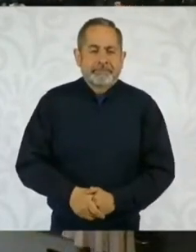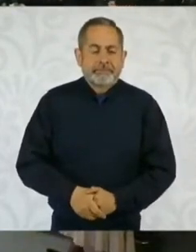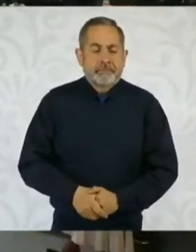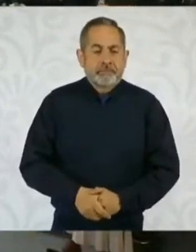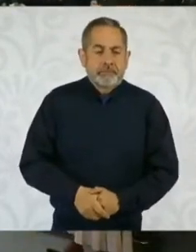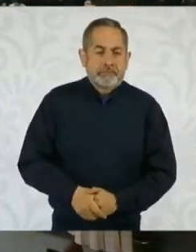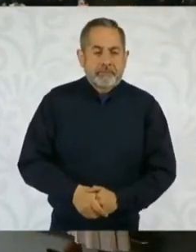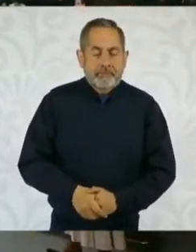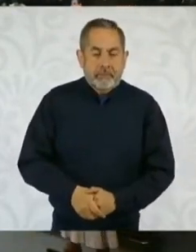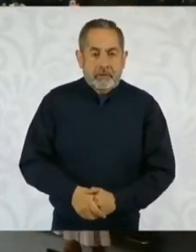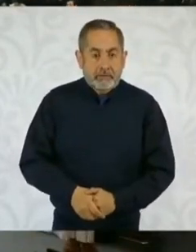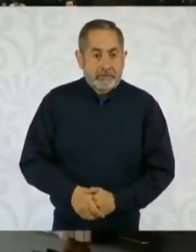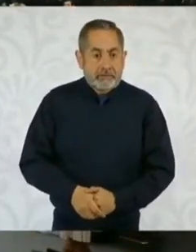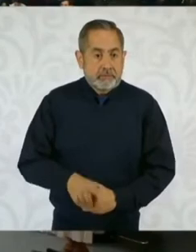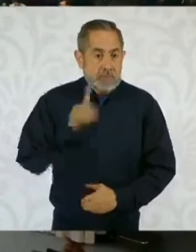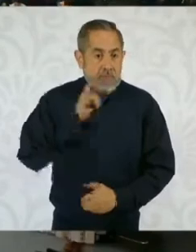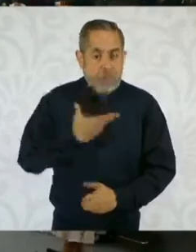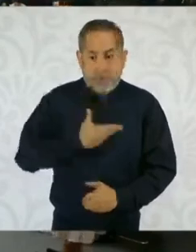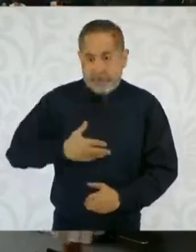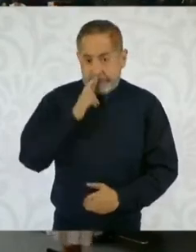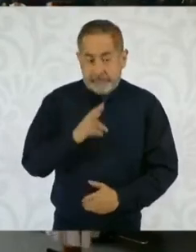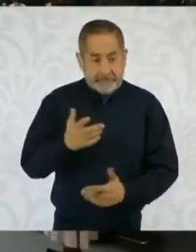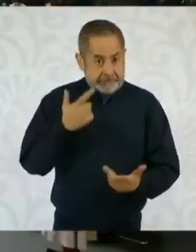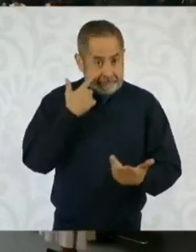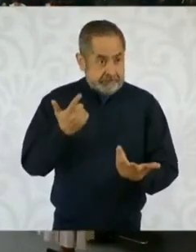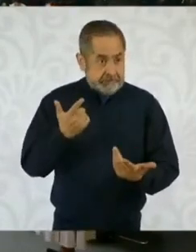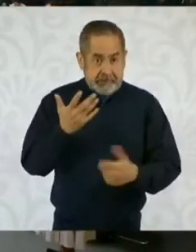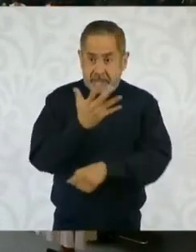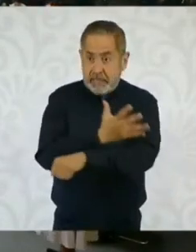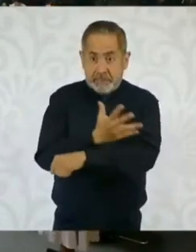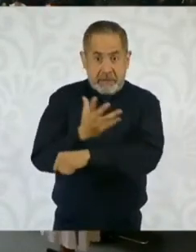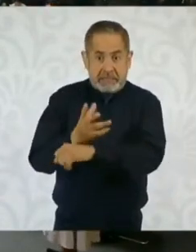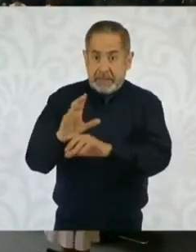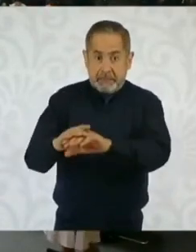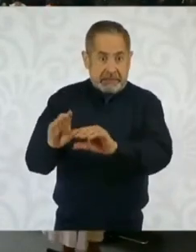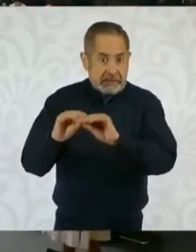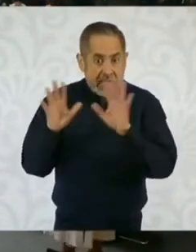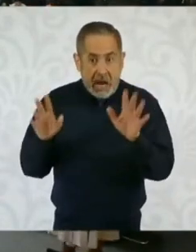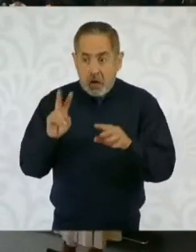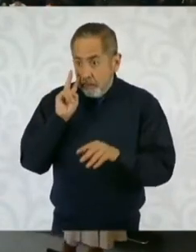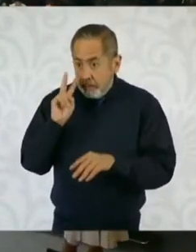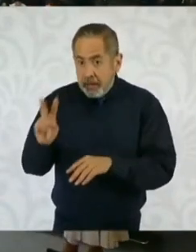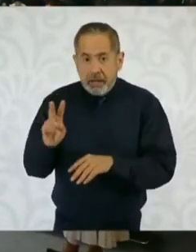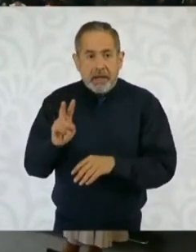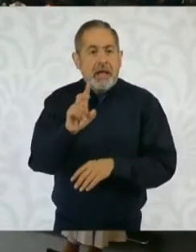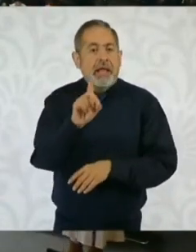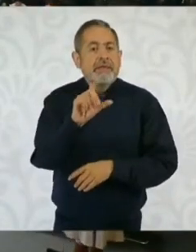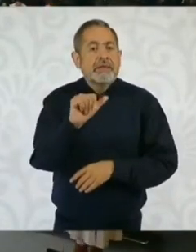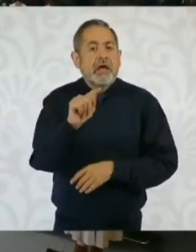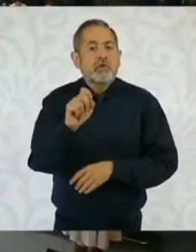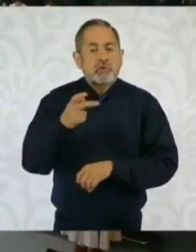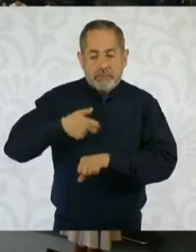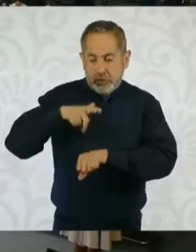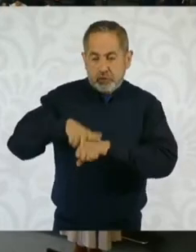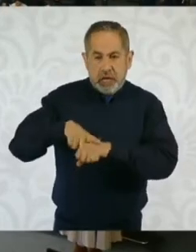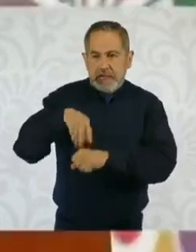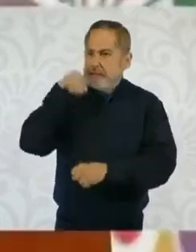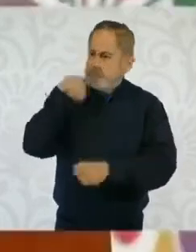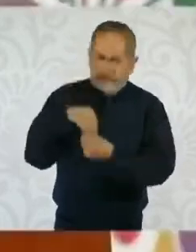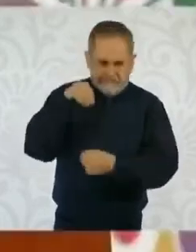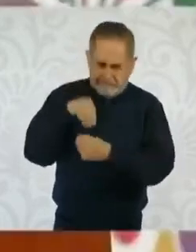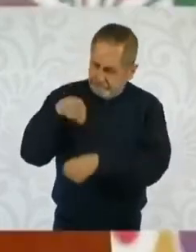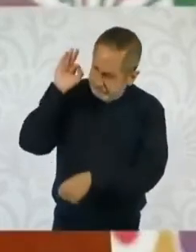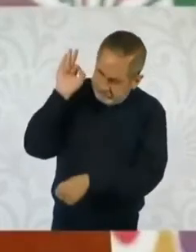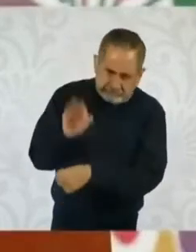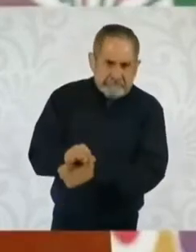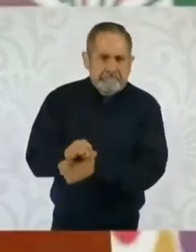Como ven, se amplía la transparencia, se protegen los datos personales y todo esto